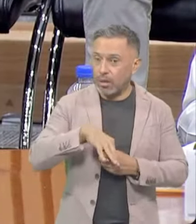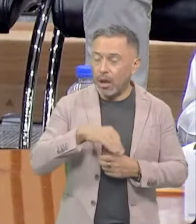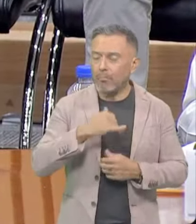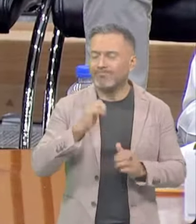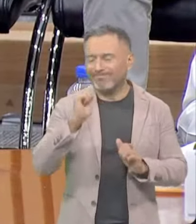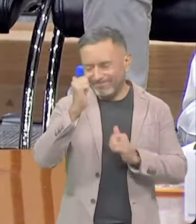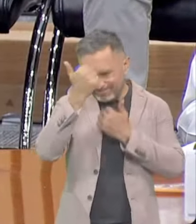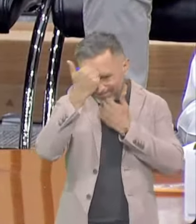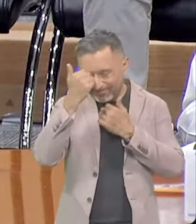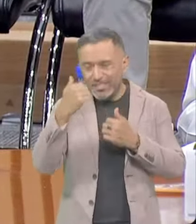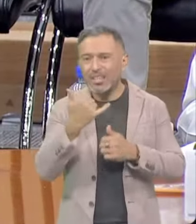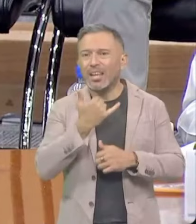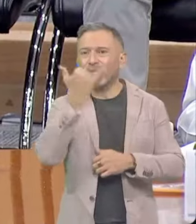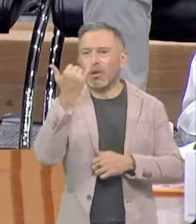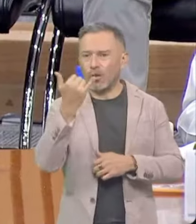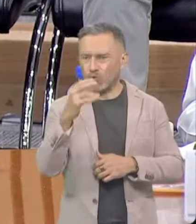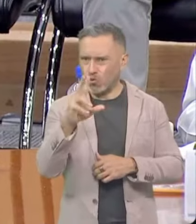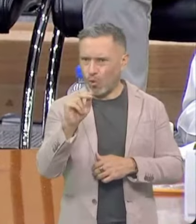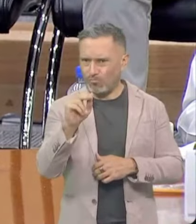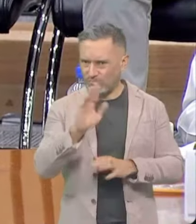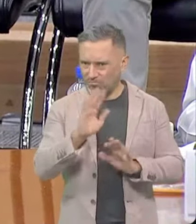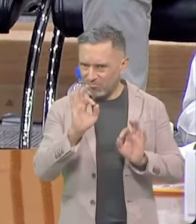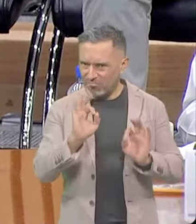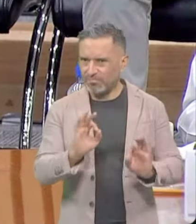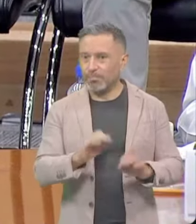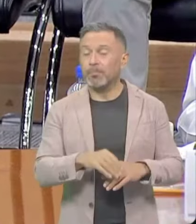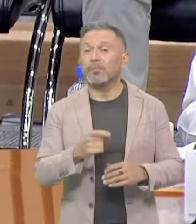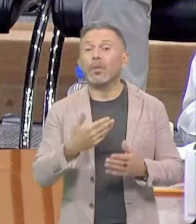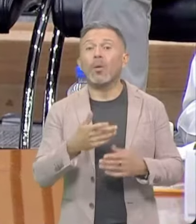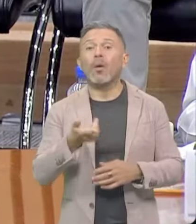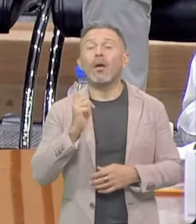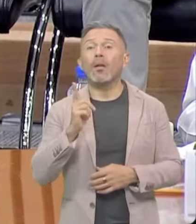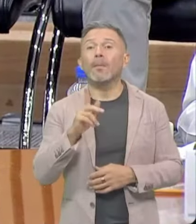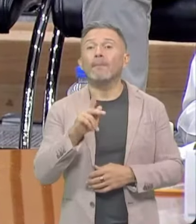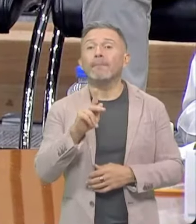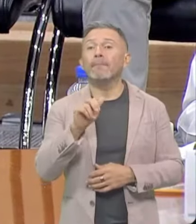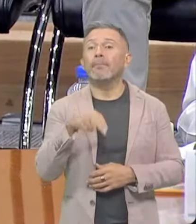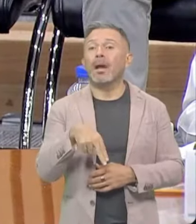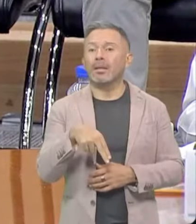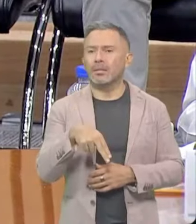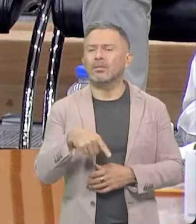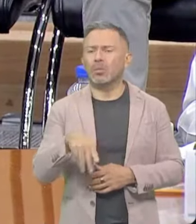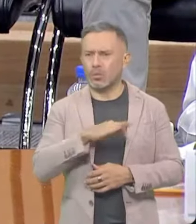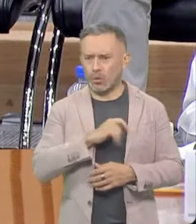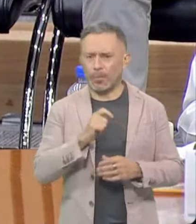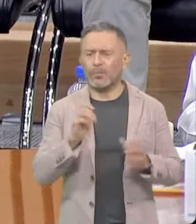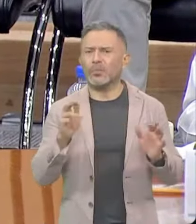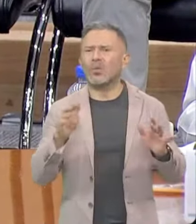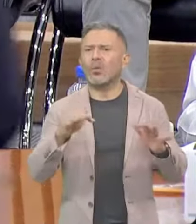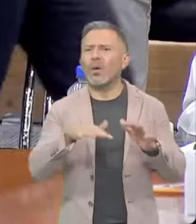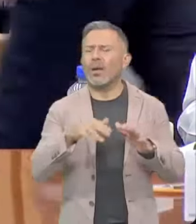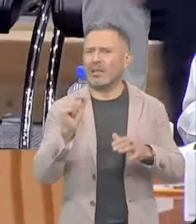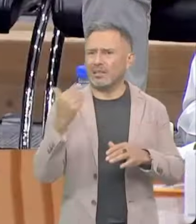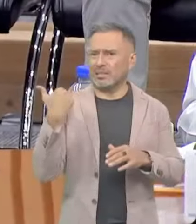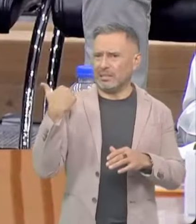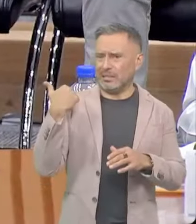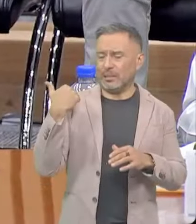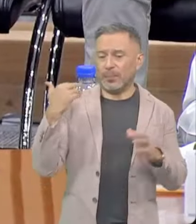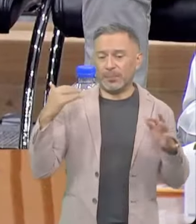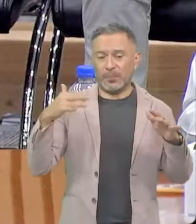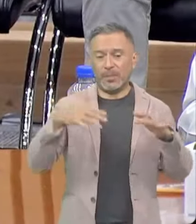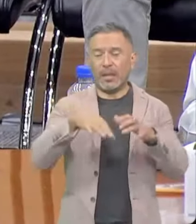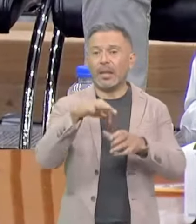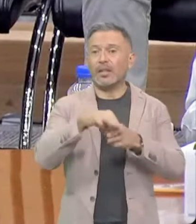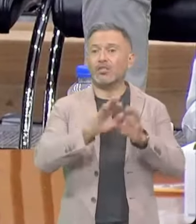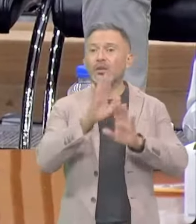nosotros esperamos también en Acción Nacional que estas no sean las últimas elecciones democráticas que este